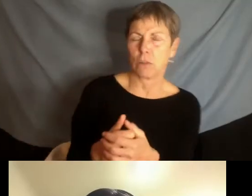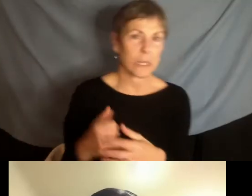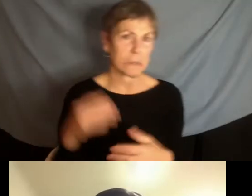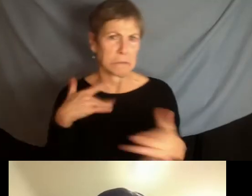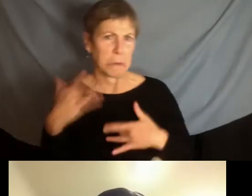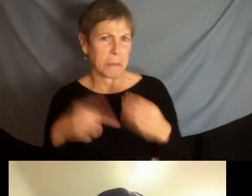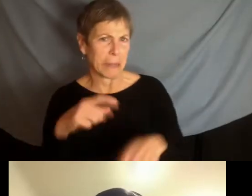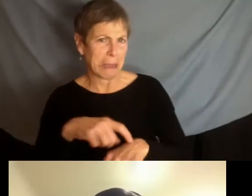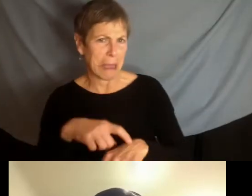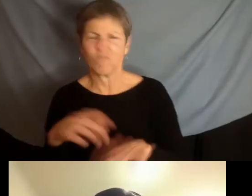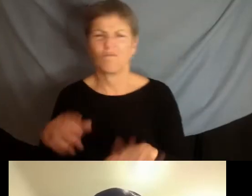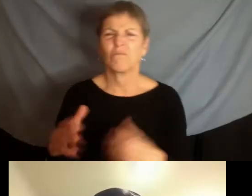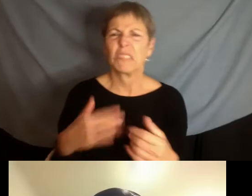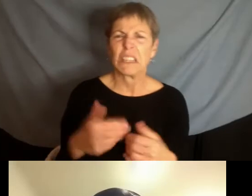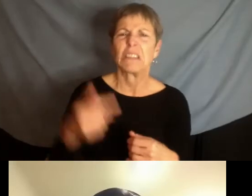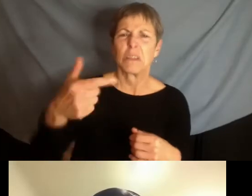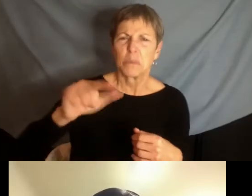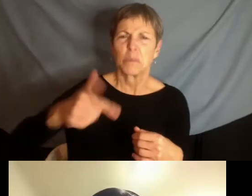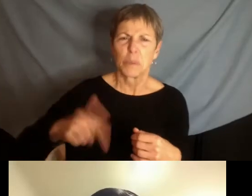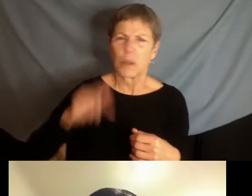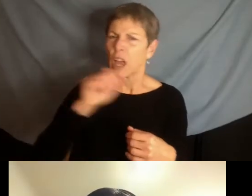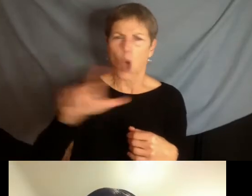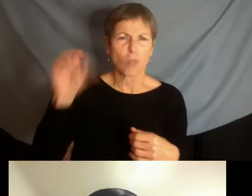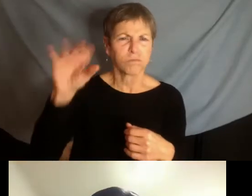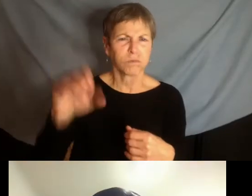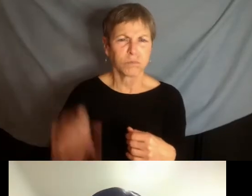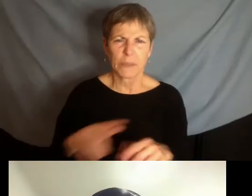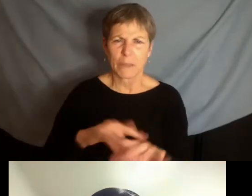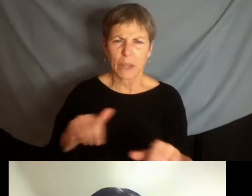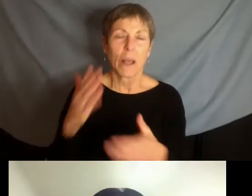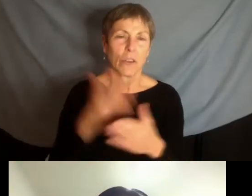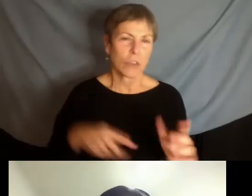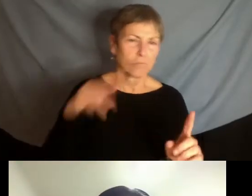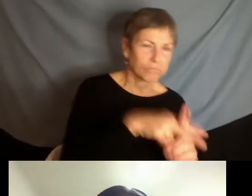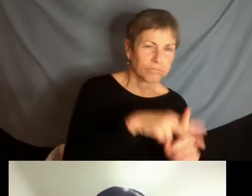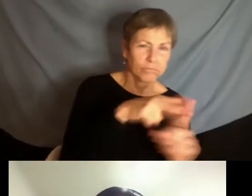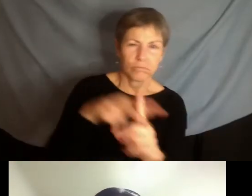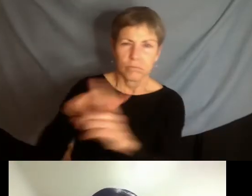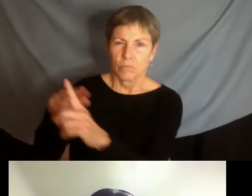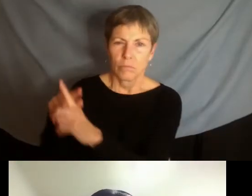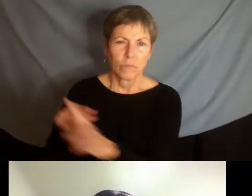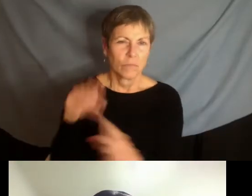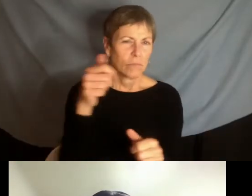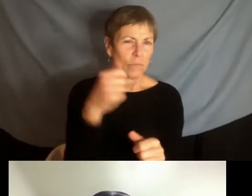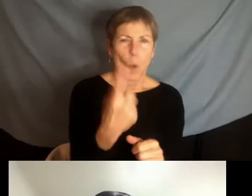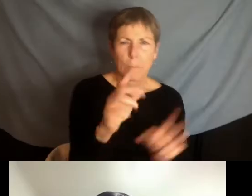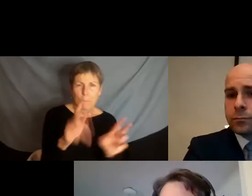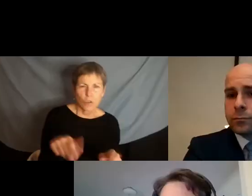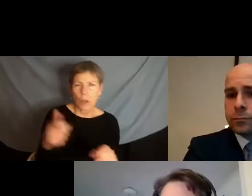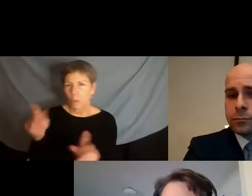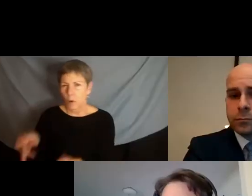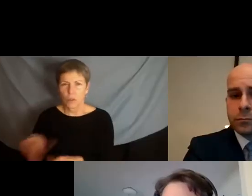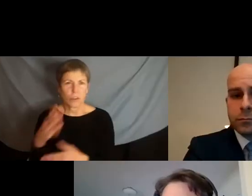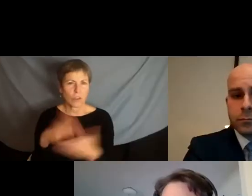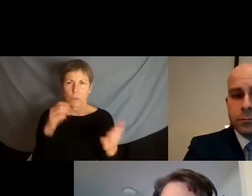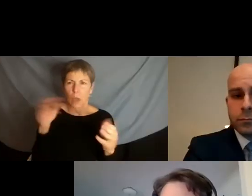entonces creo que es un poquito de ir uno por uno, porque algunos están dirigidos a unas personas y otros no están dirigidos a